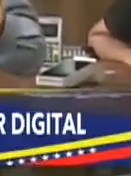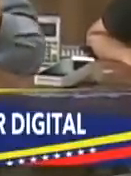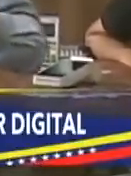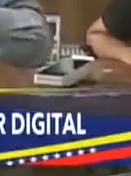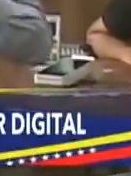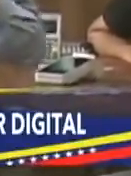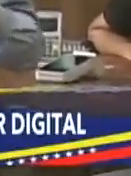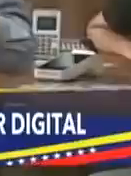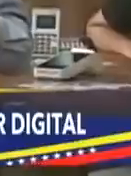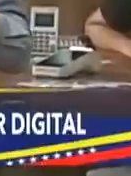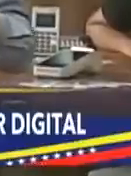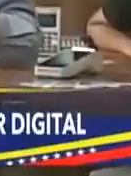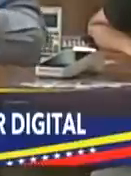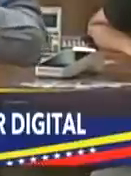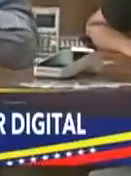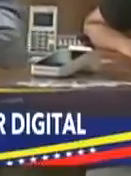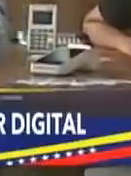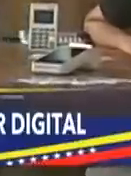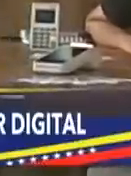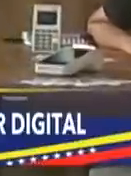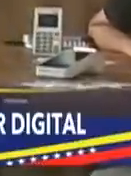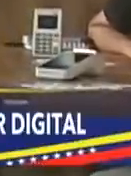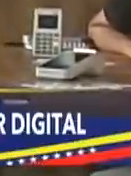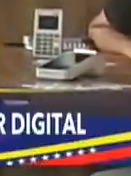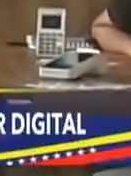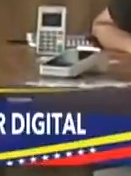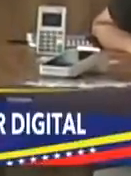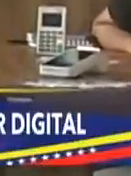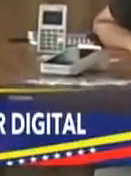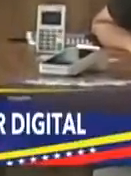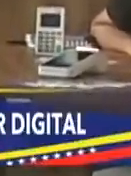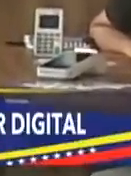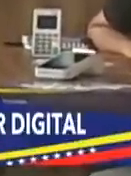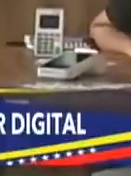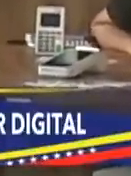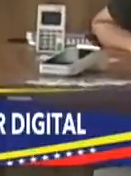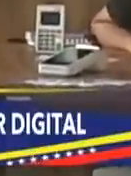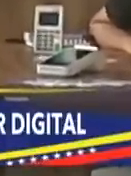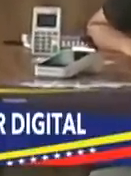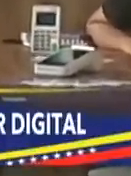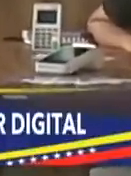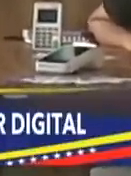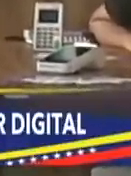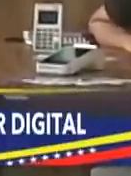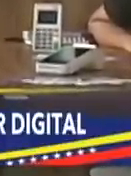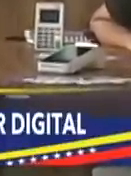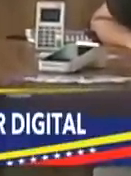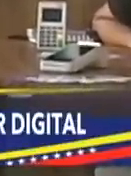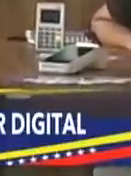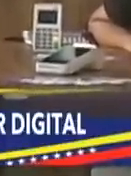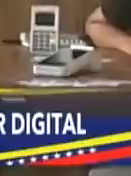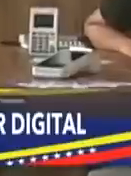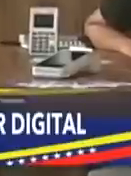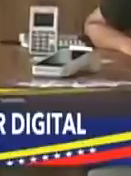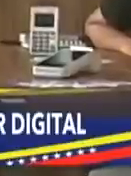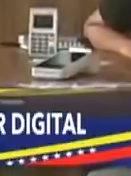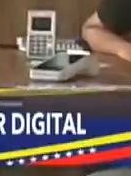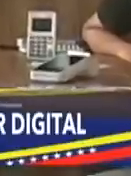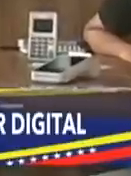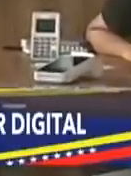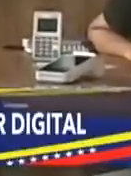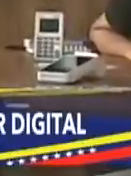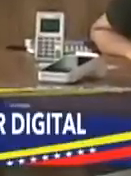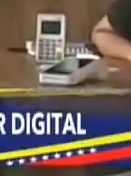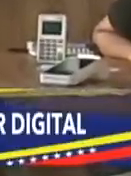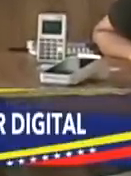a los clientes esa receta. Y entonces creamos los frascos,